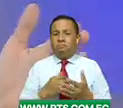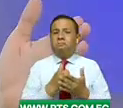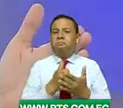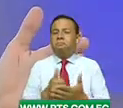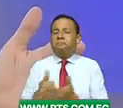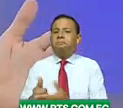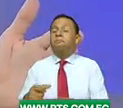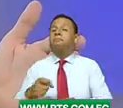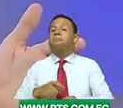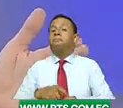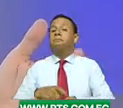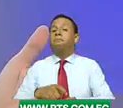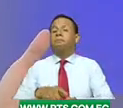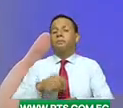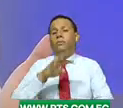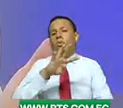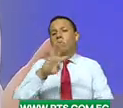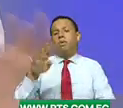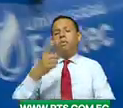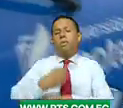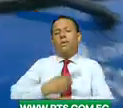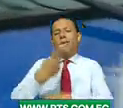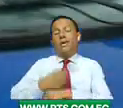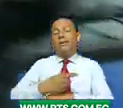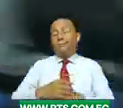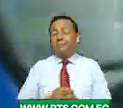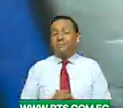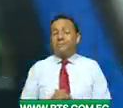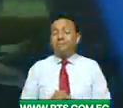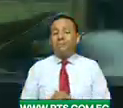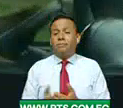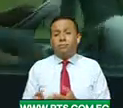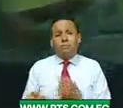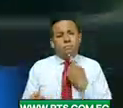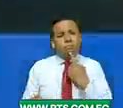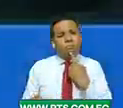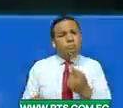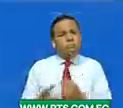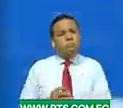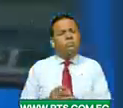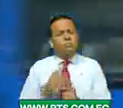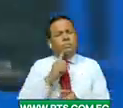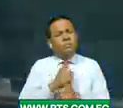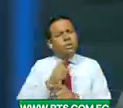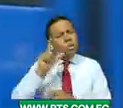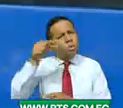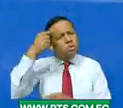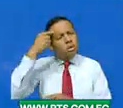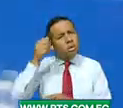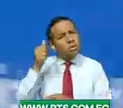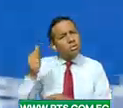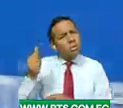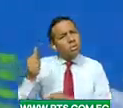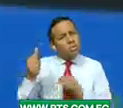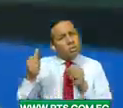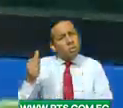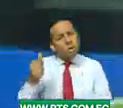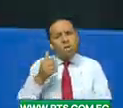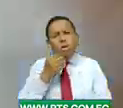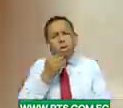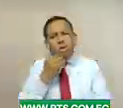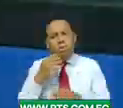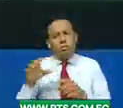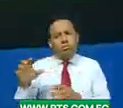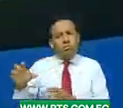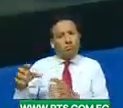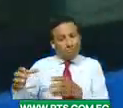tiempo? Estamos hablando en 44 días de estado de excepción. Destacó la apertura del mismo gobierno para que una delegación de la CIDH